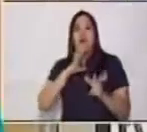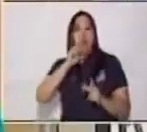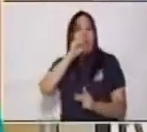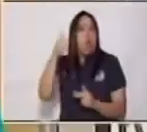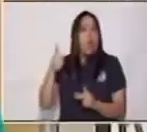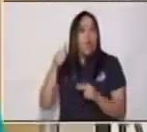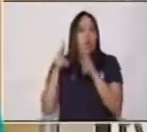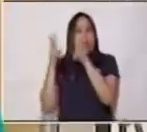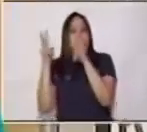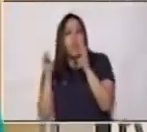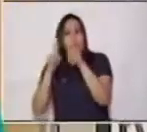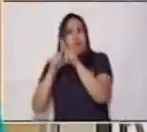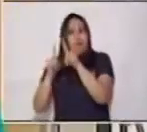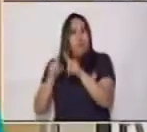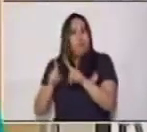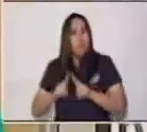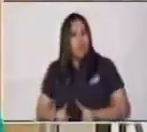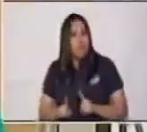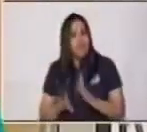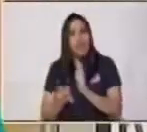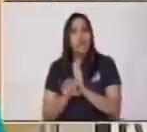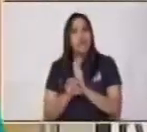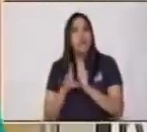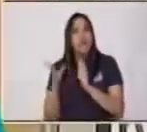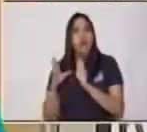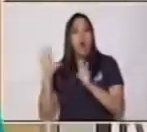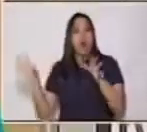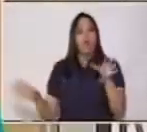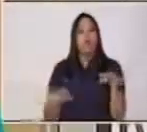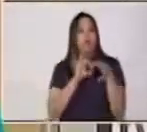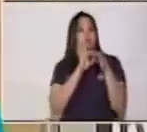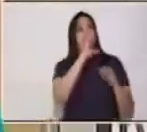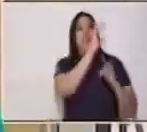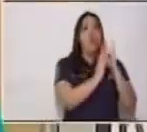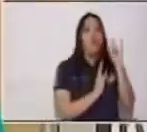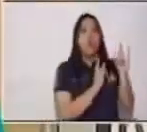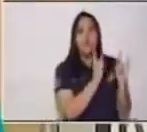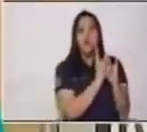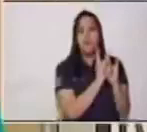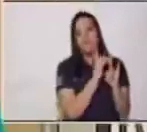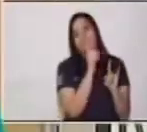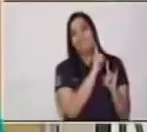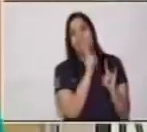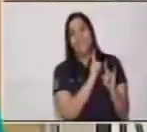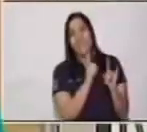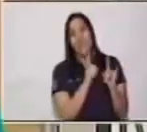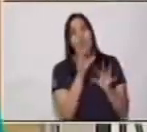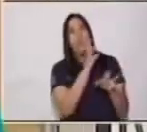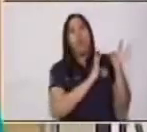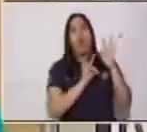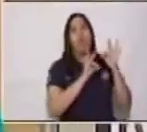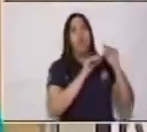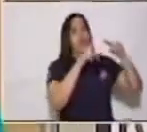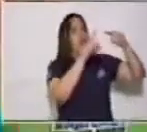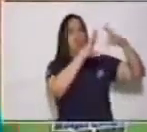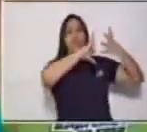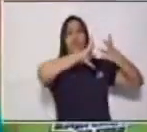Tratar de argumentar sobre el universo o tratar de argumentar por qué la Tierra gira sobre su